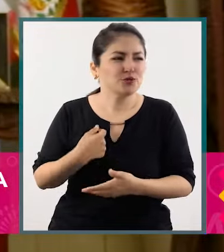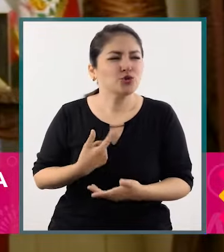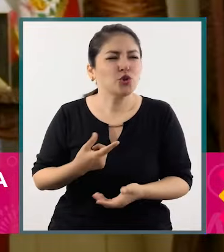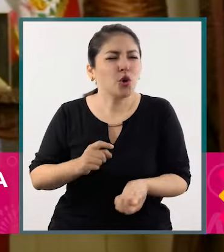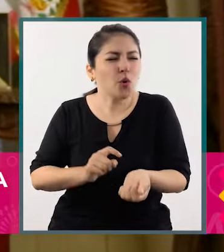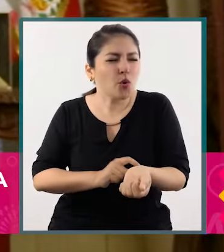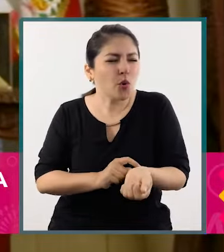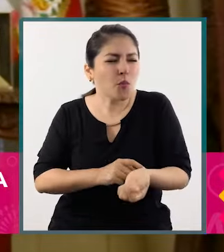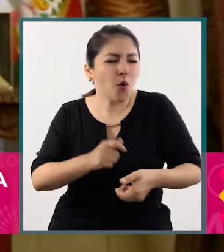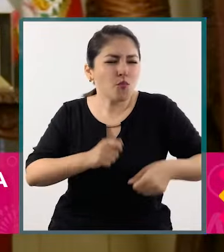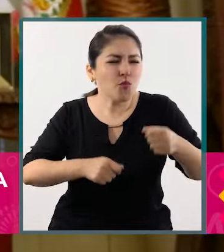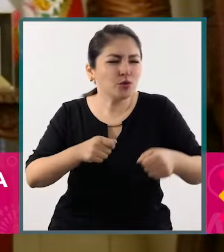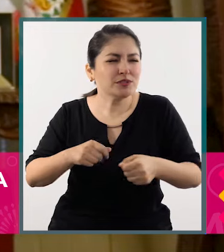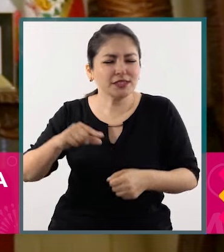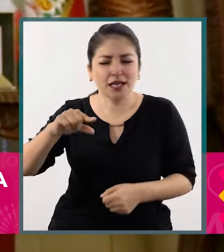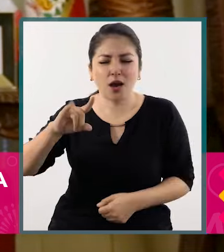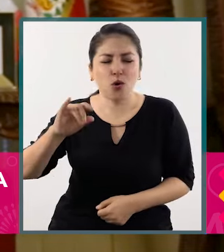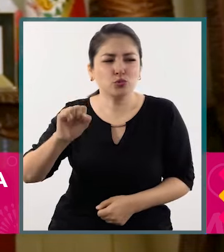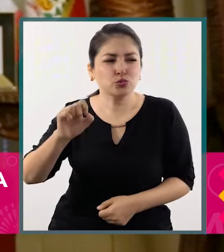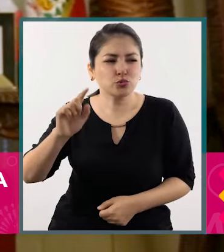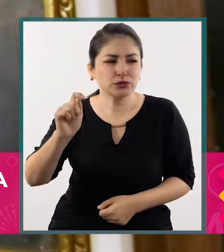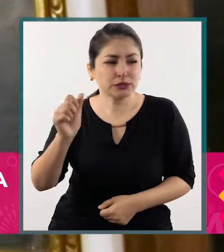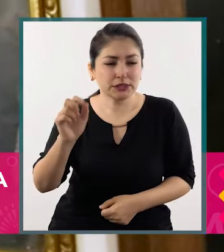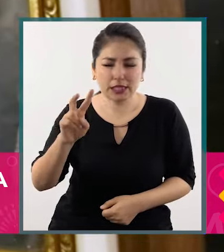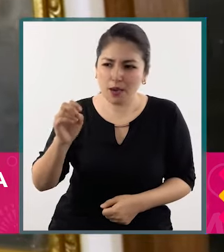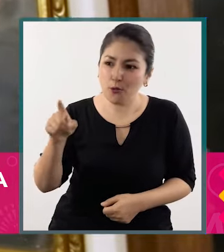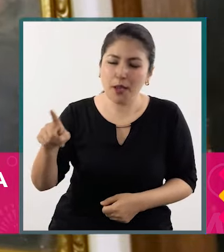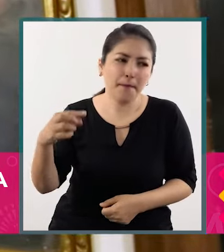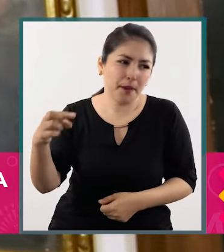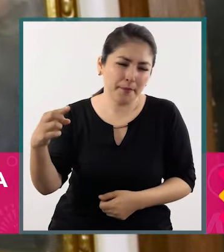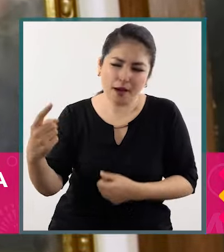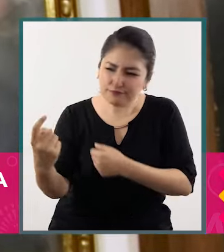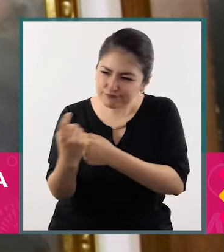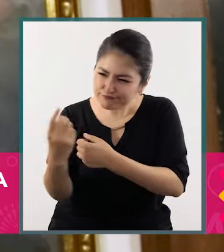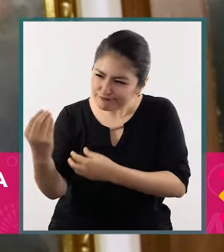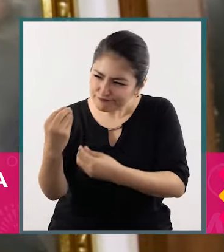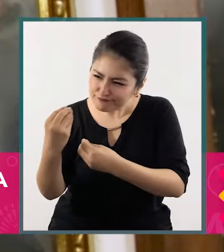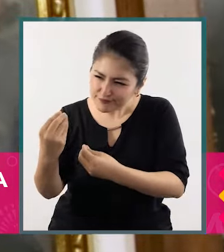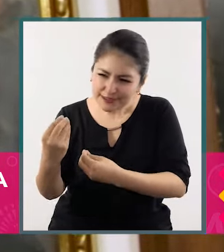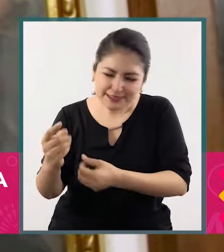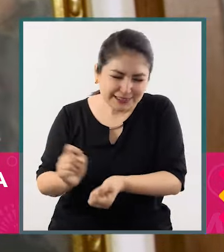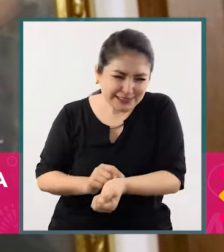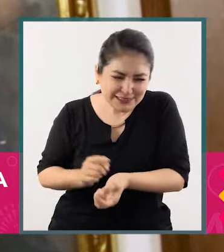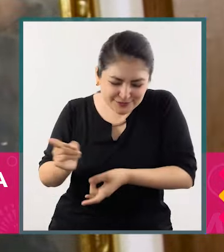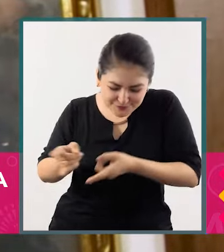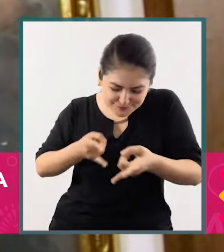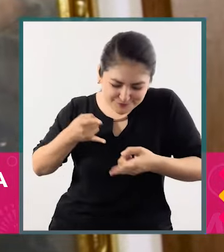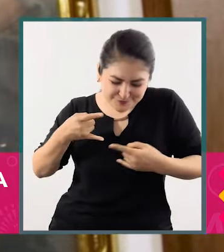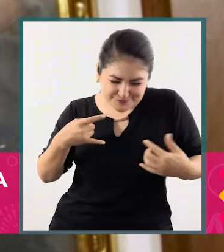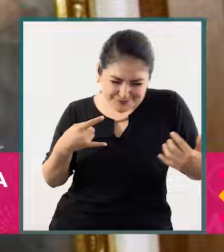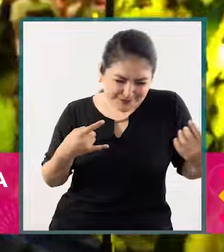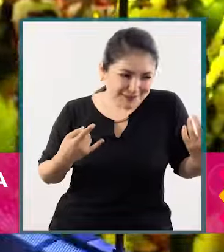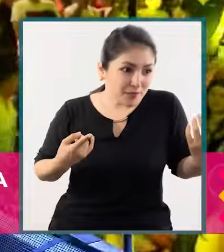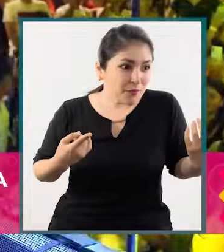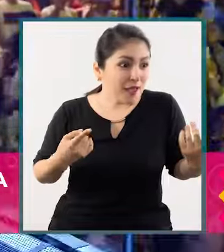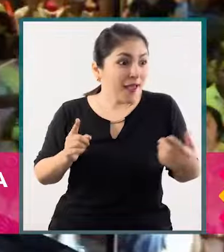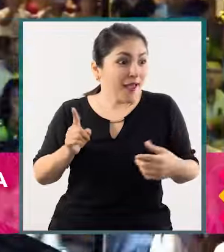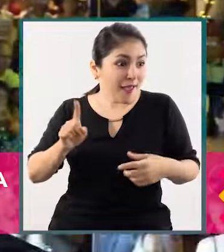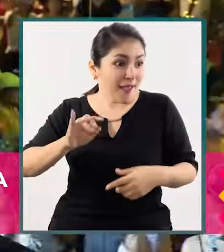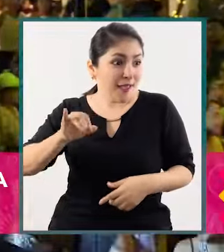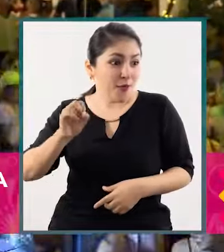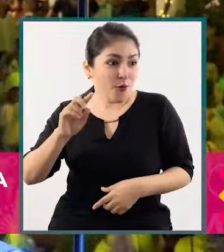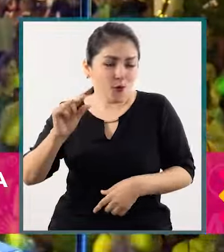musical, heredada de su padre, Gustavo Rodríguez, un acordeonista de sonido mágico, ganó la batalla. Es decir, don